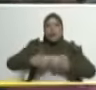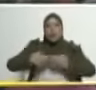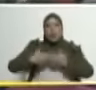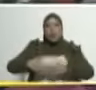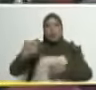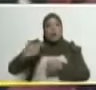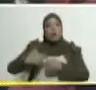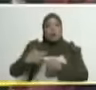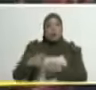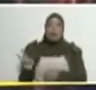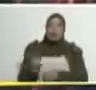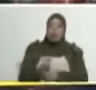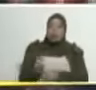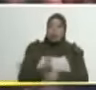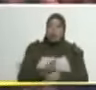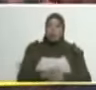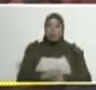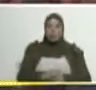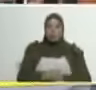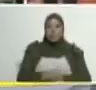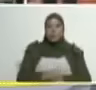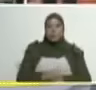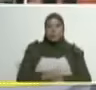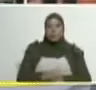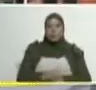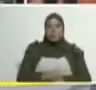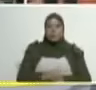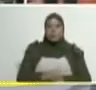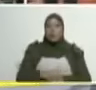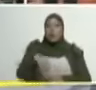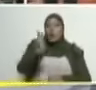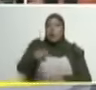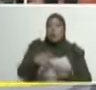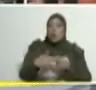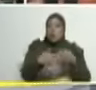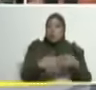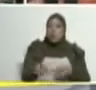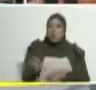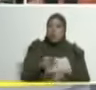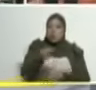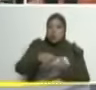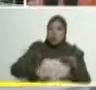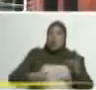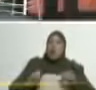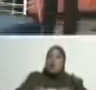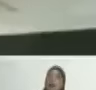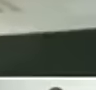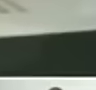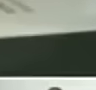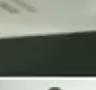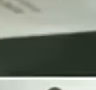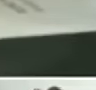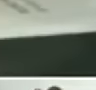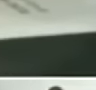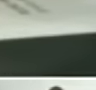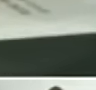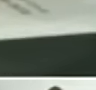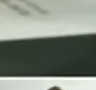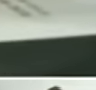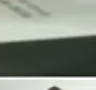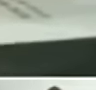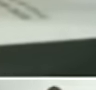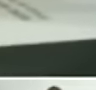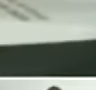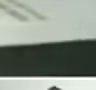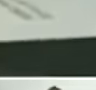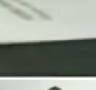petrolera Venezuela. Gringos jamás podrán con Venezuela. ¡Que viva la patria! ¡Viva! ¡Que